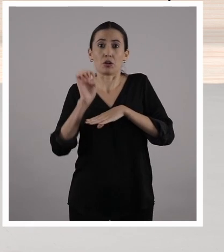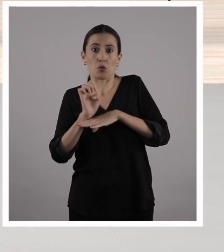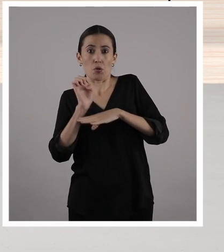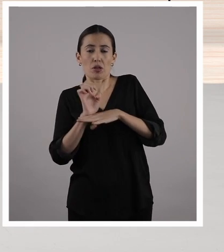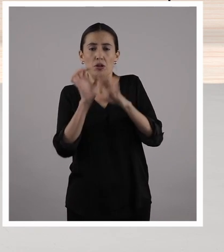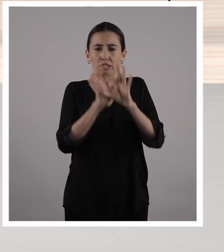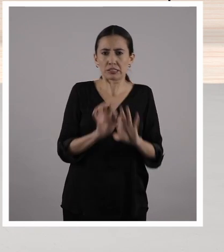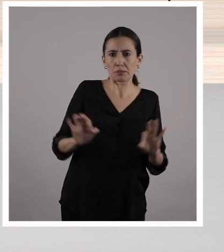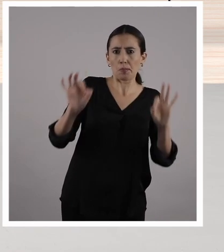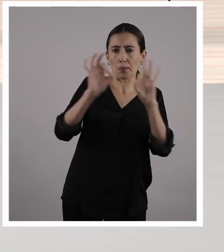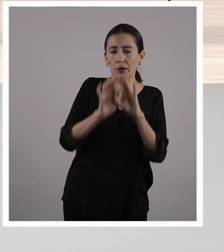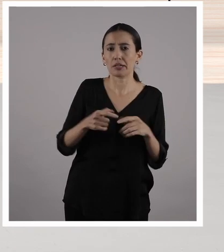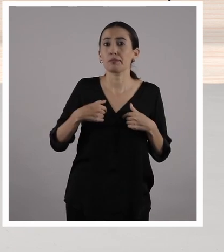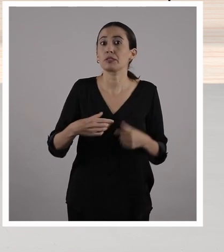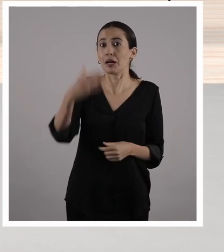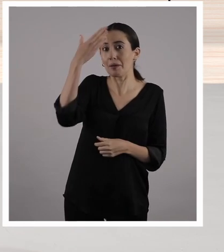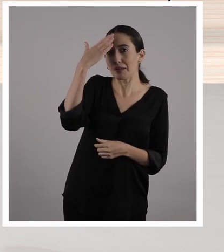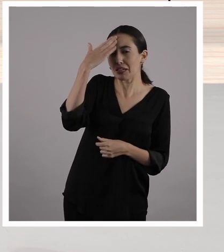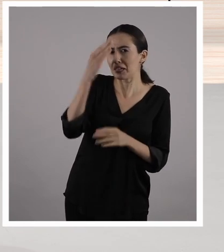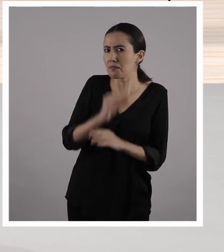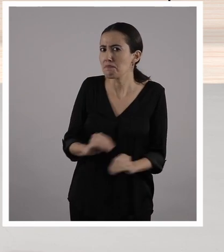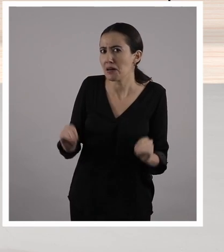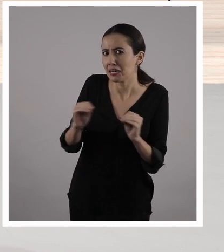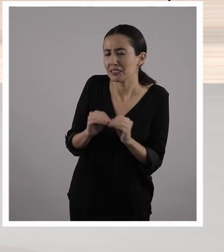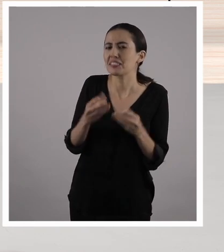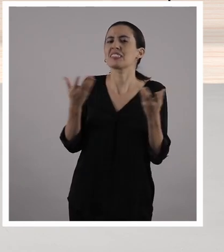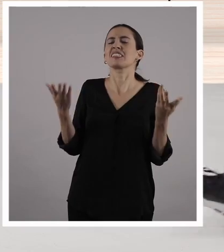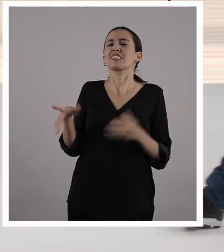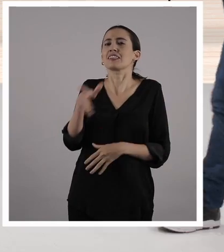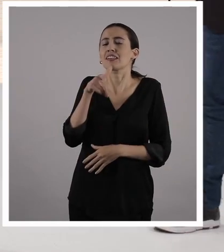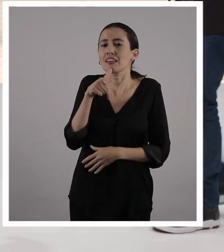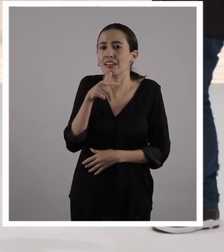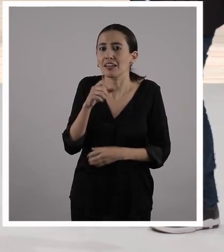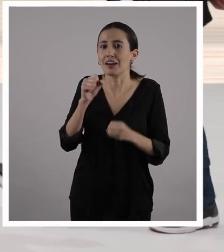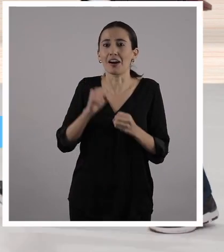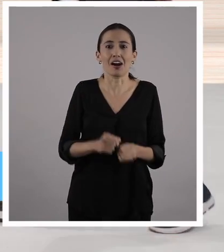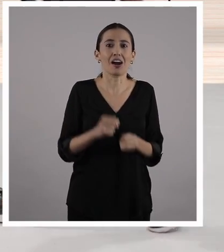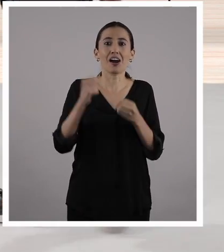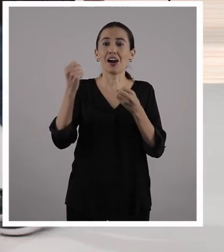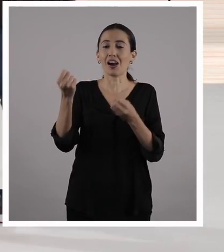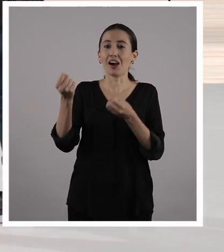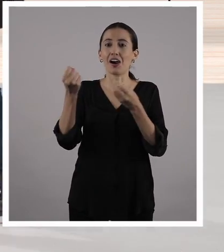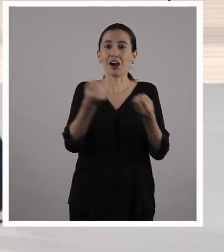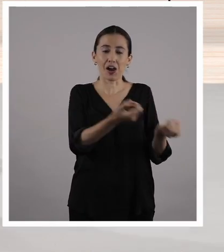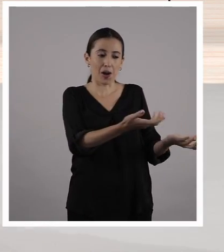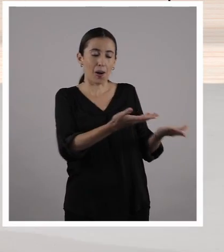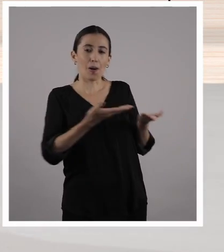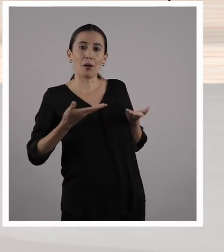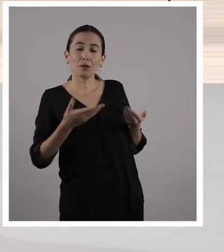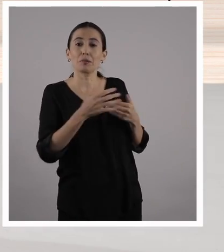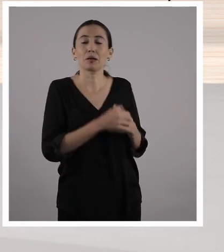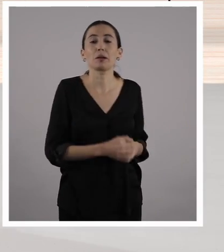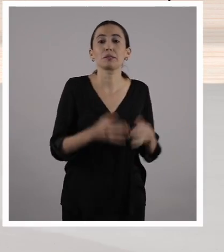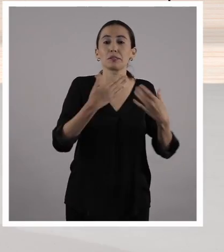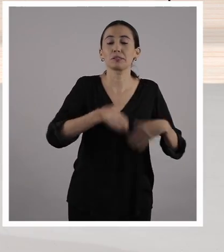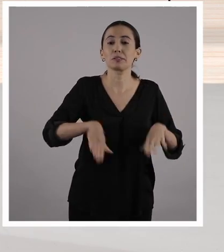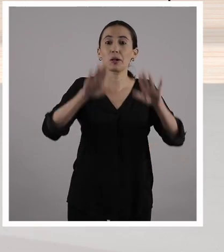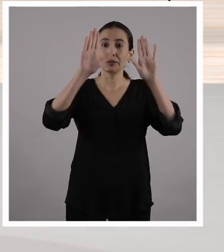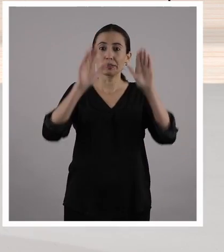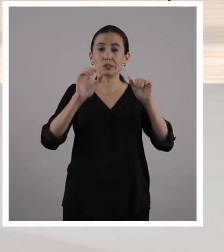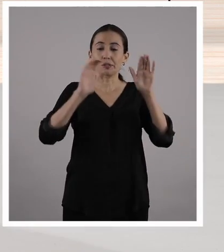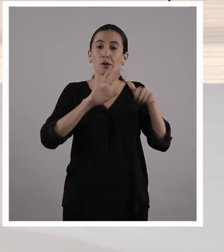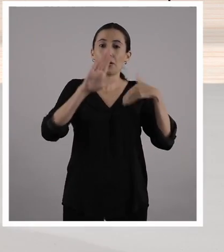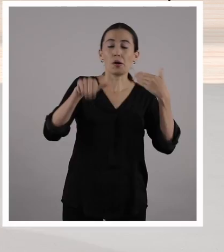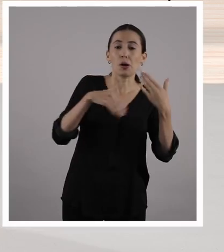Ecuador. Pero yo sé quién sabe más sobre mitos y leyendas. Así que... Hola Nelly. Hola chicos y chicas,